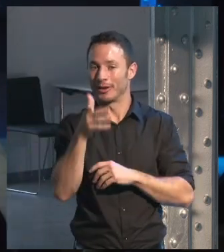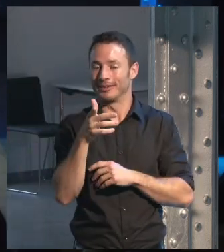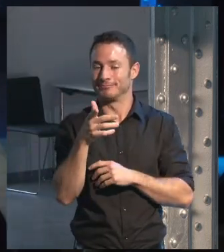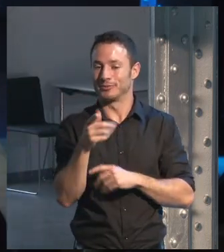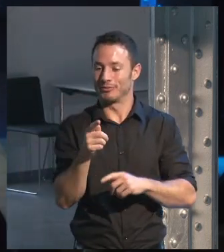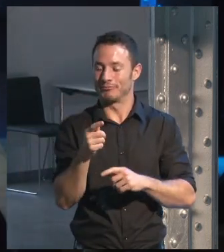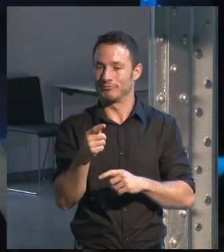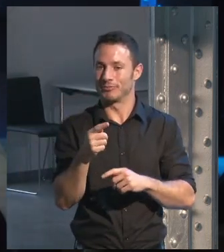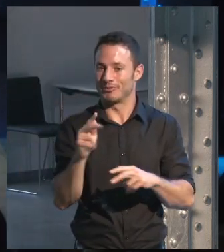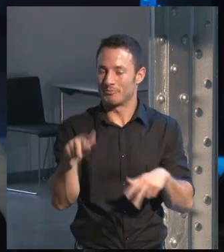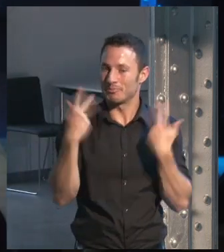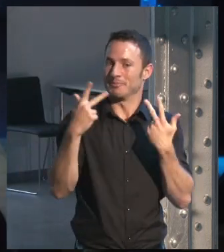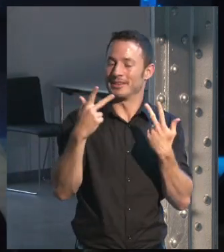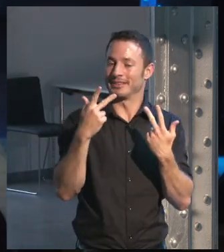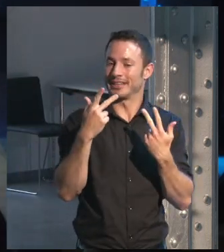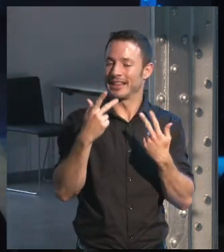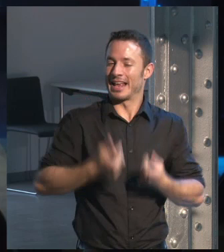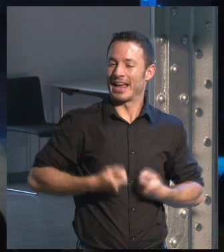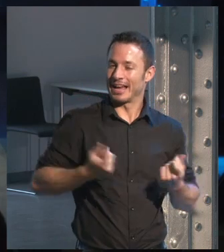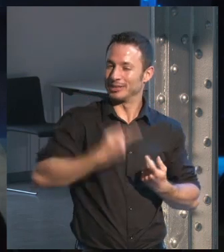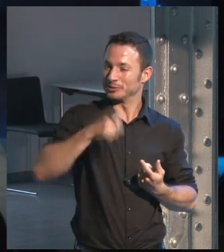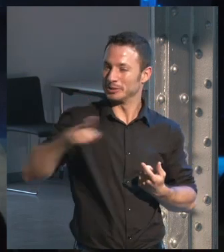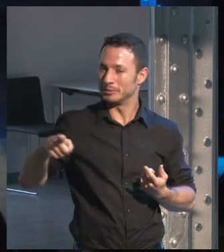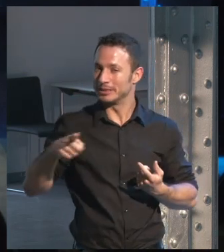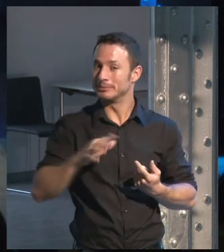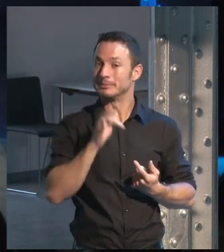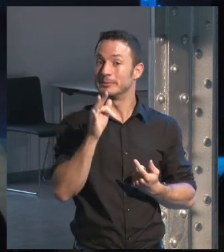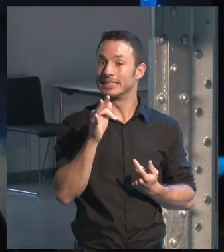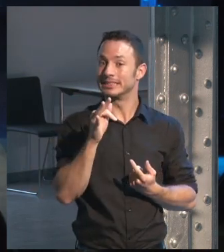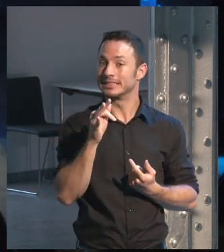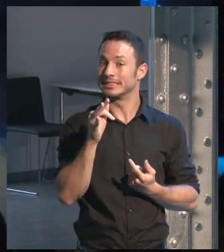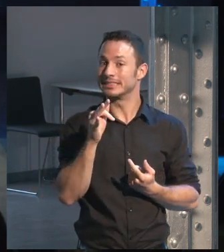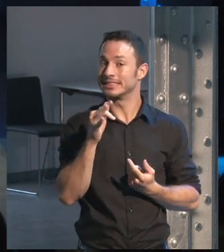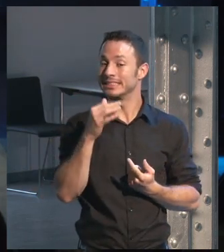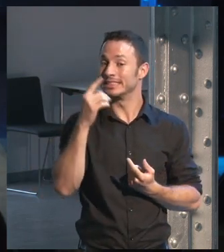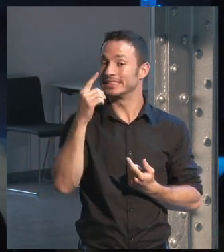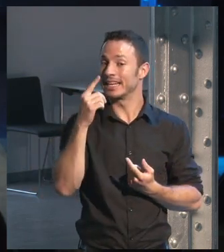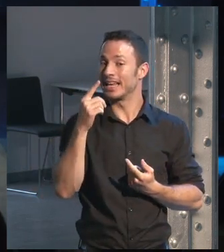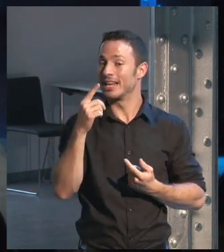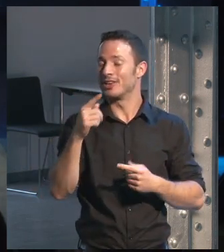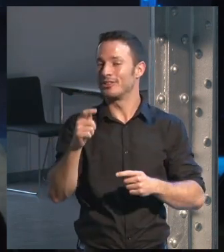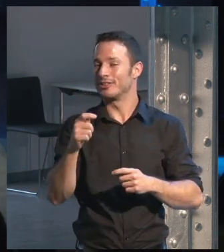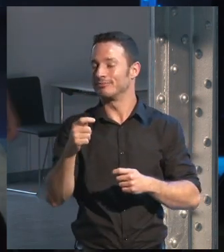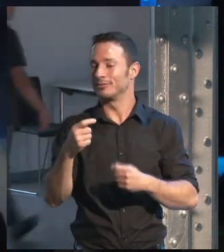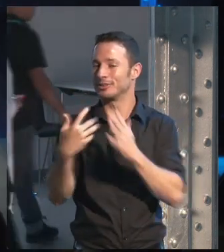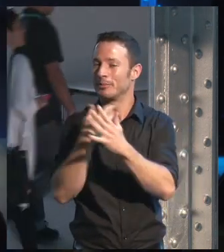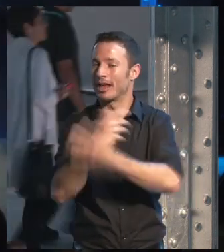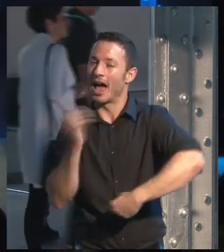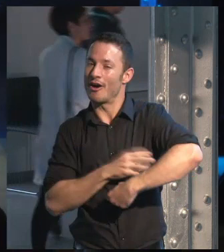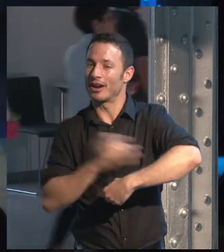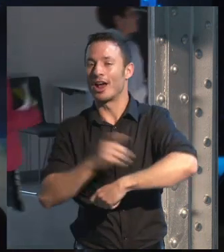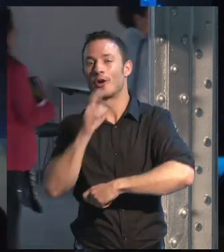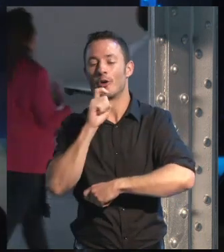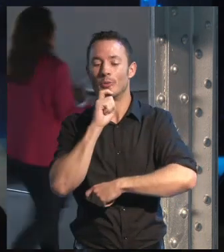sino que el hecho de saber aquello que nos gastamos nos permite ahorrar. Gracias a Moverán, en cada